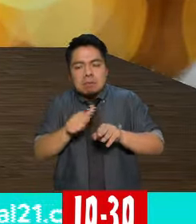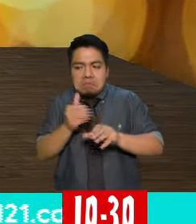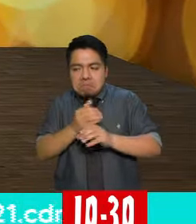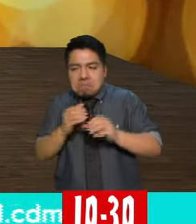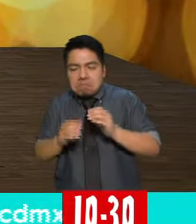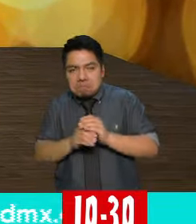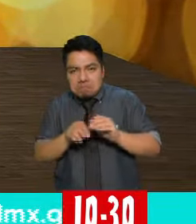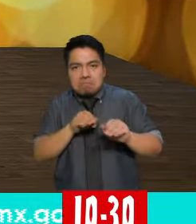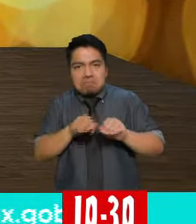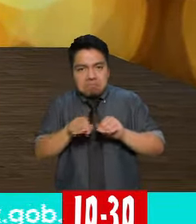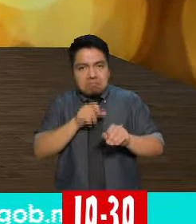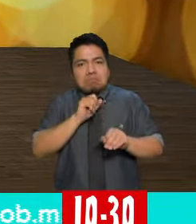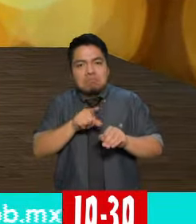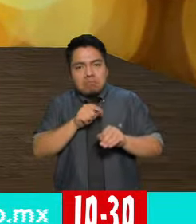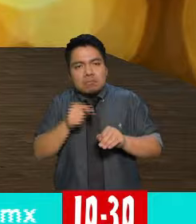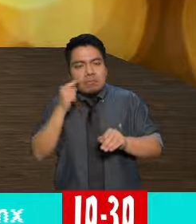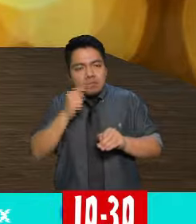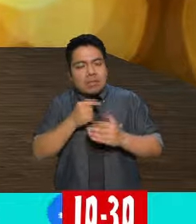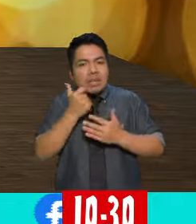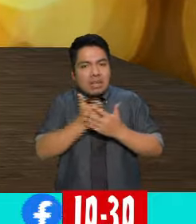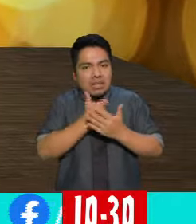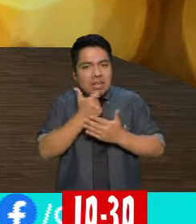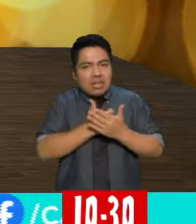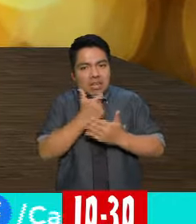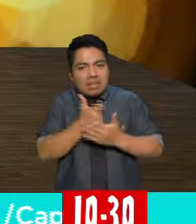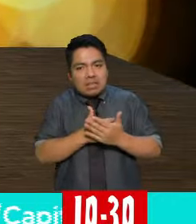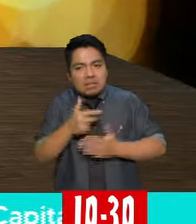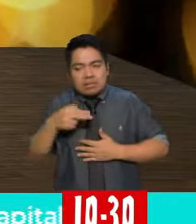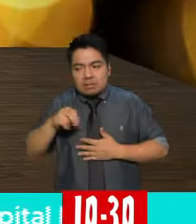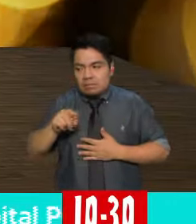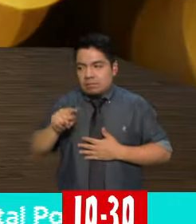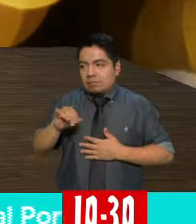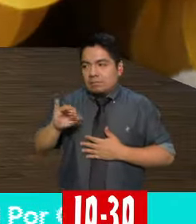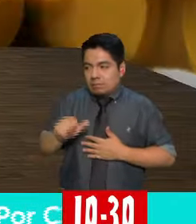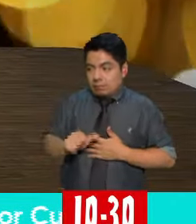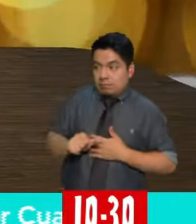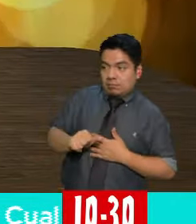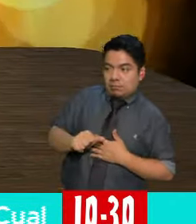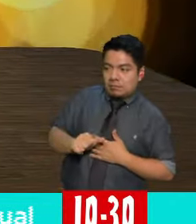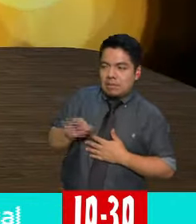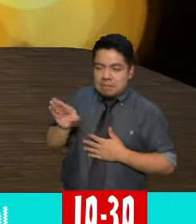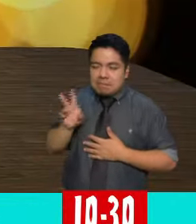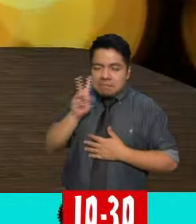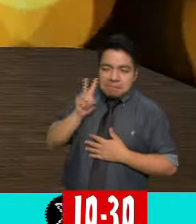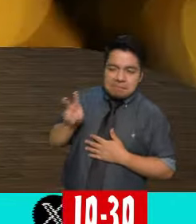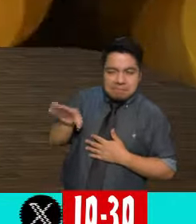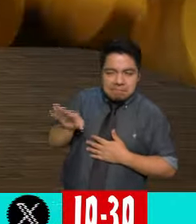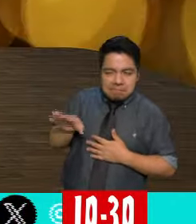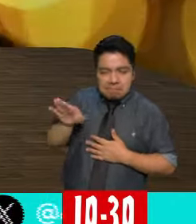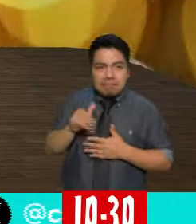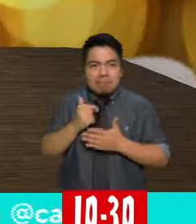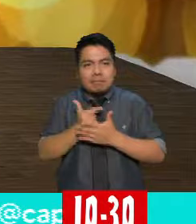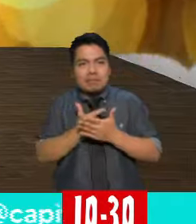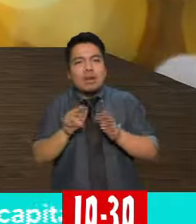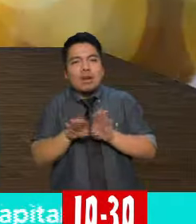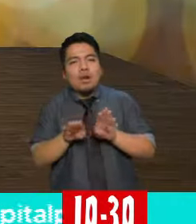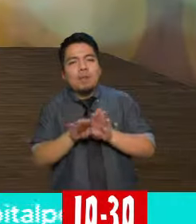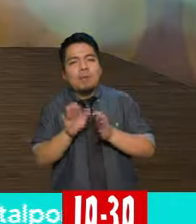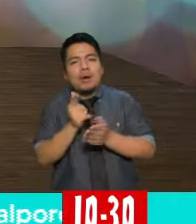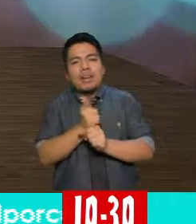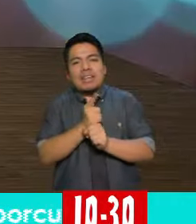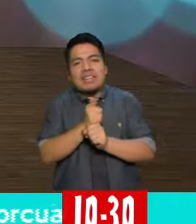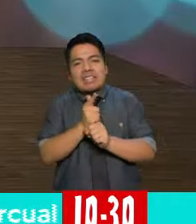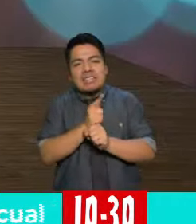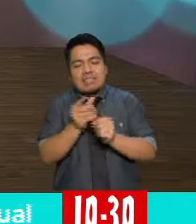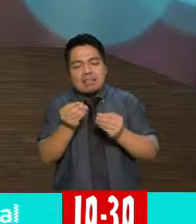Sí, trabajé en algún tiempo en una notaría. Ah, yo pensé que la bolsa de valores, sí. Tiene cara de notario, eso sí, así de que licenciado. De que lleva harto